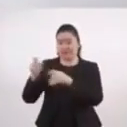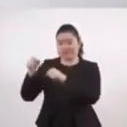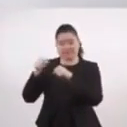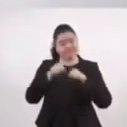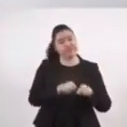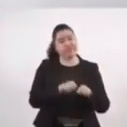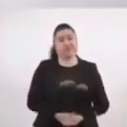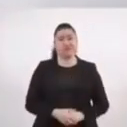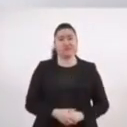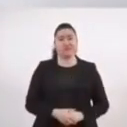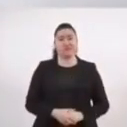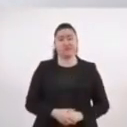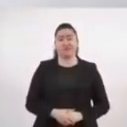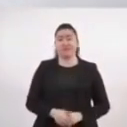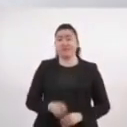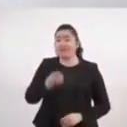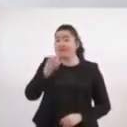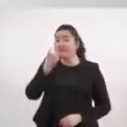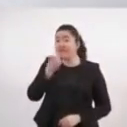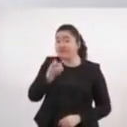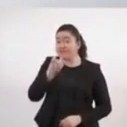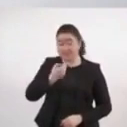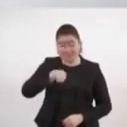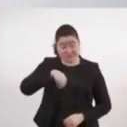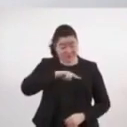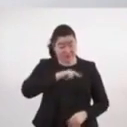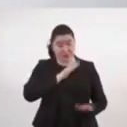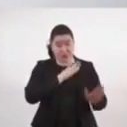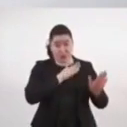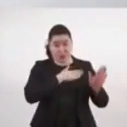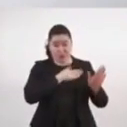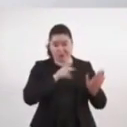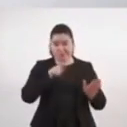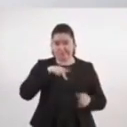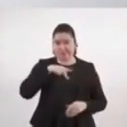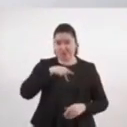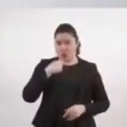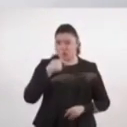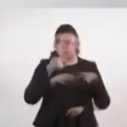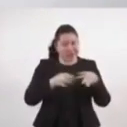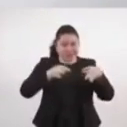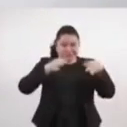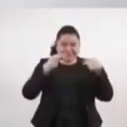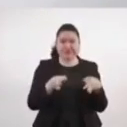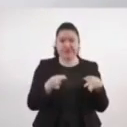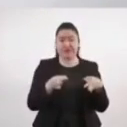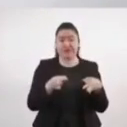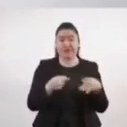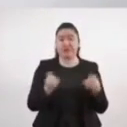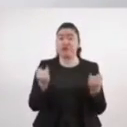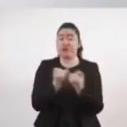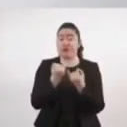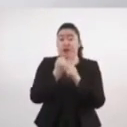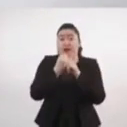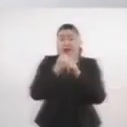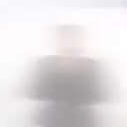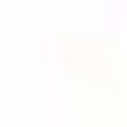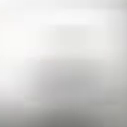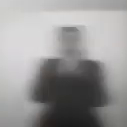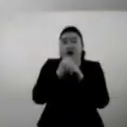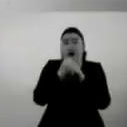vamos a cubrir a nadie. Entonces, ese es el compromiso de la jefa de gobierno, ir a fondo en este tema y dar la información